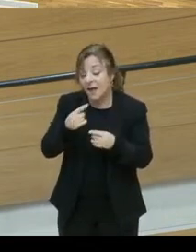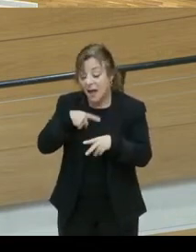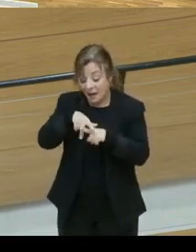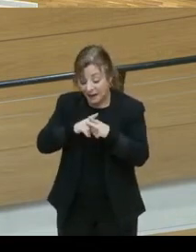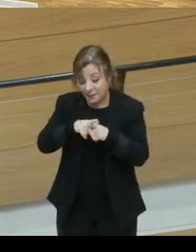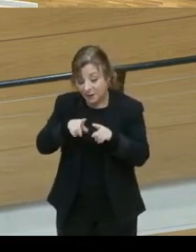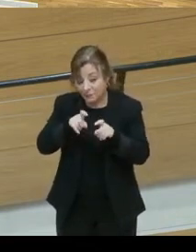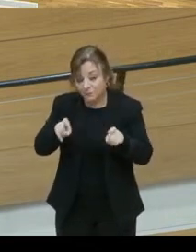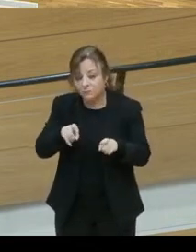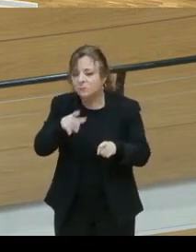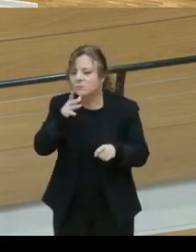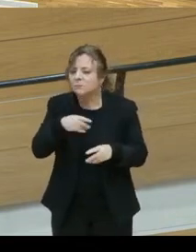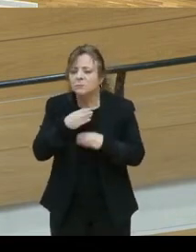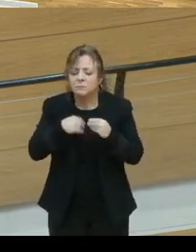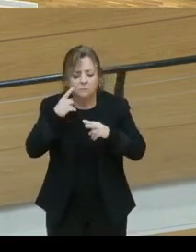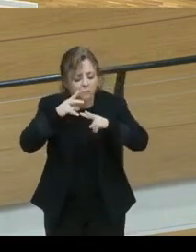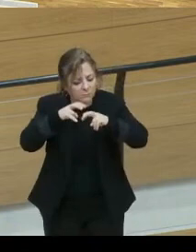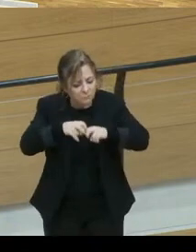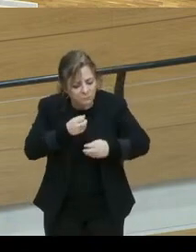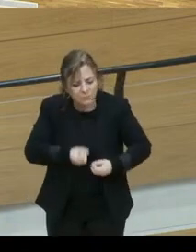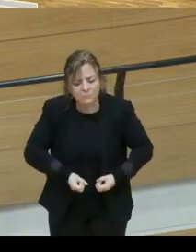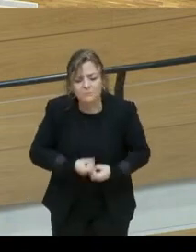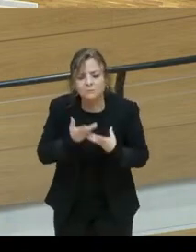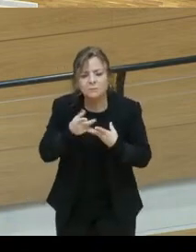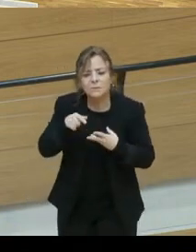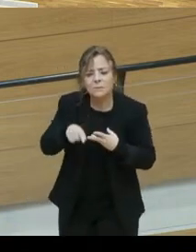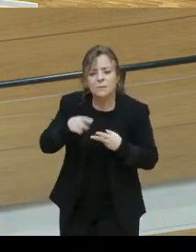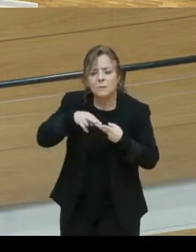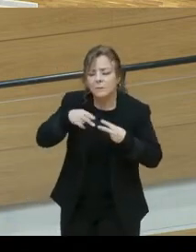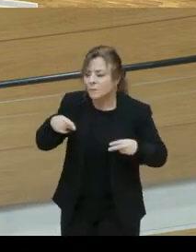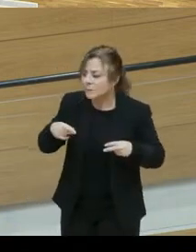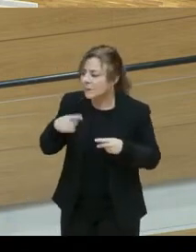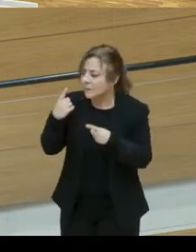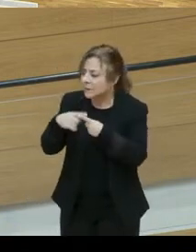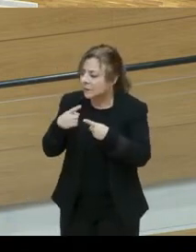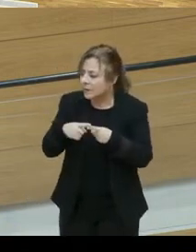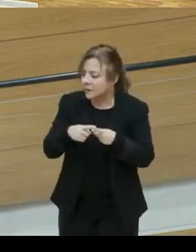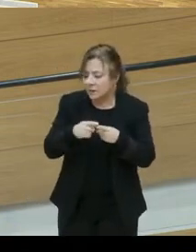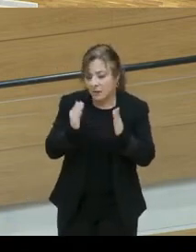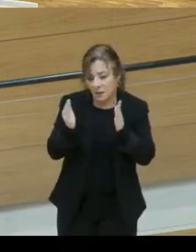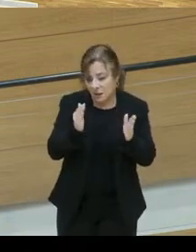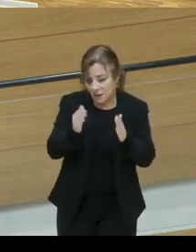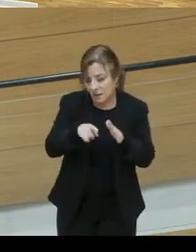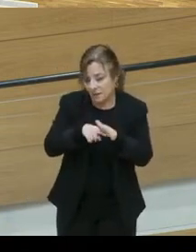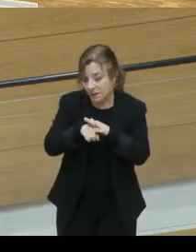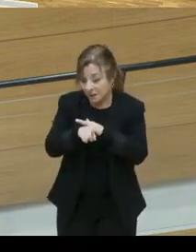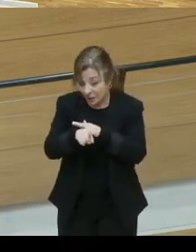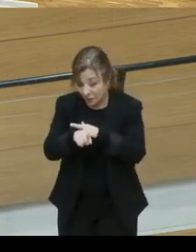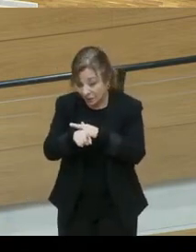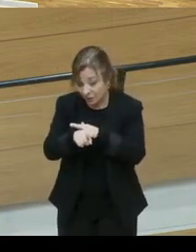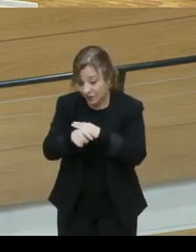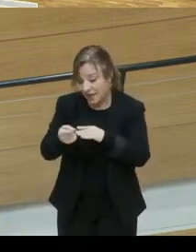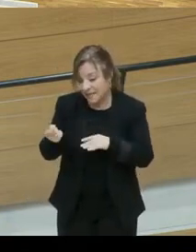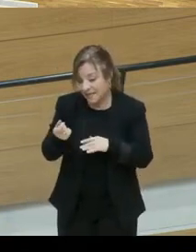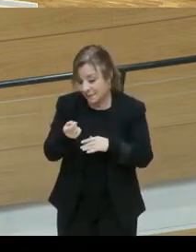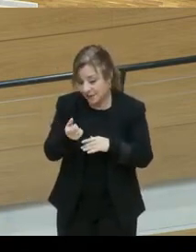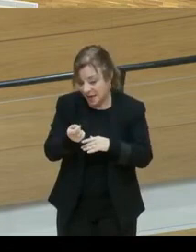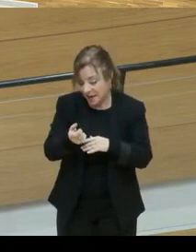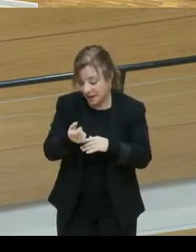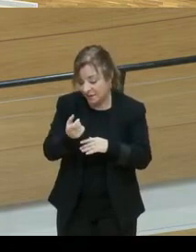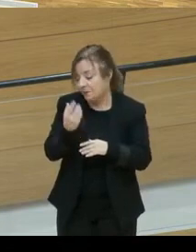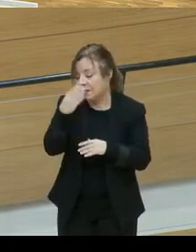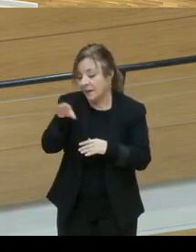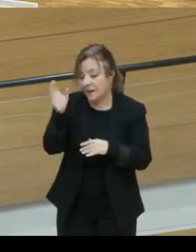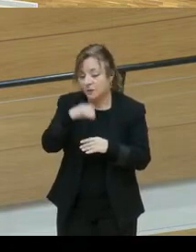se procede a analizar la expresión de estos genes en diferentes estadios de desarrollo de la semilla.